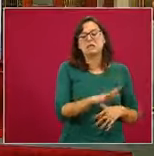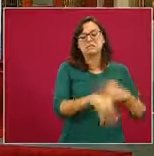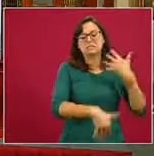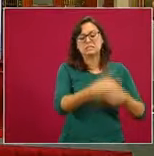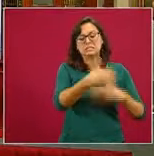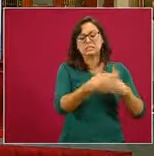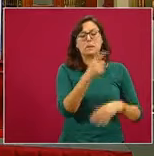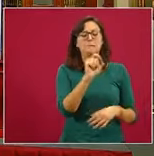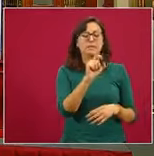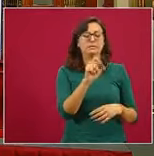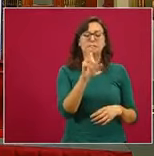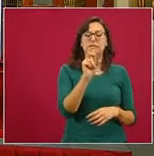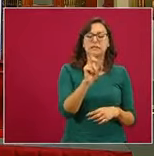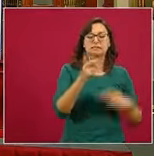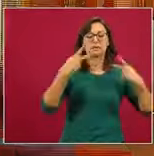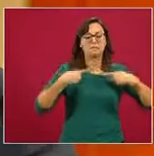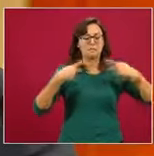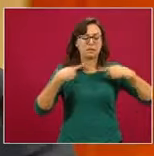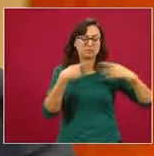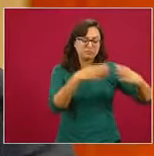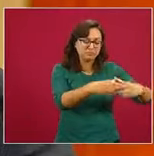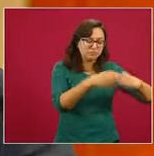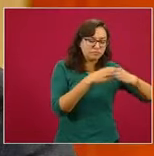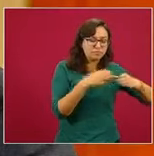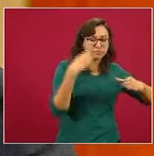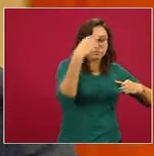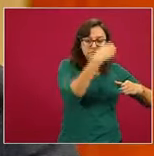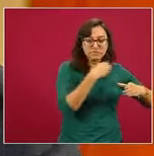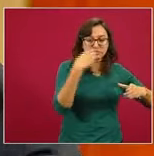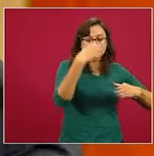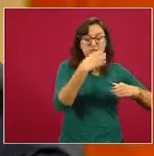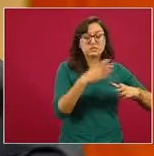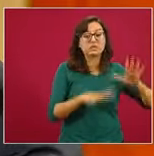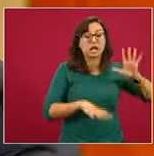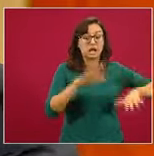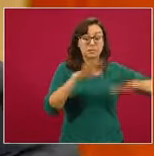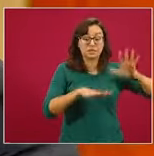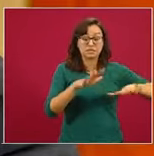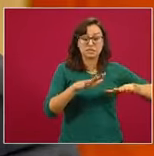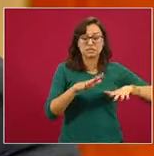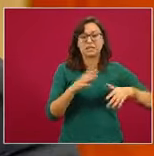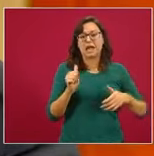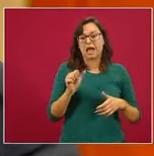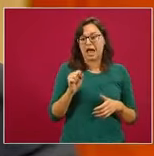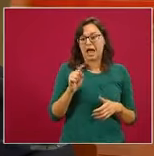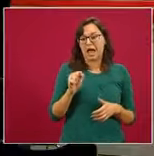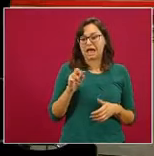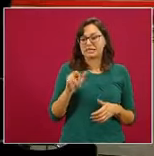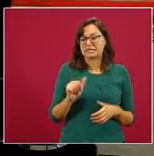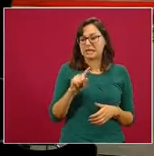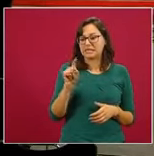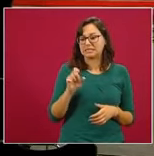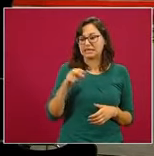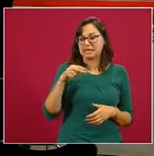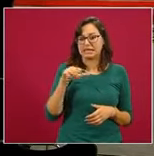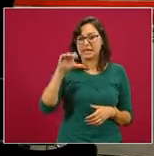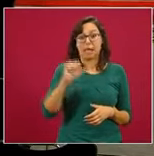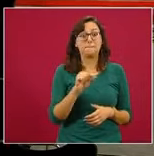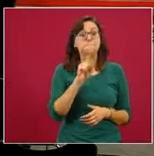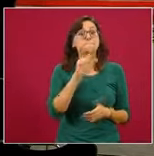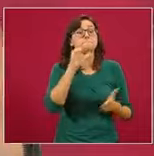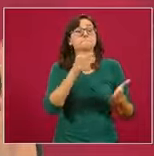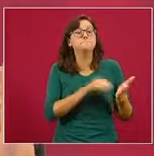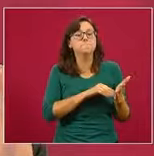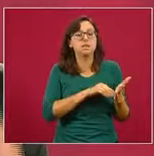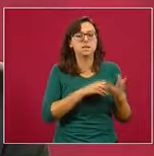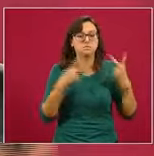forma extraordinaria, como pasó con la vacuna de AstraZeneca, se hace un estudio muy grande, con 1,077 sujetos en ese estudio,